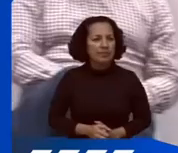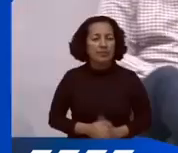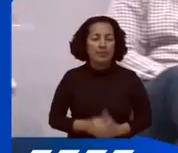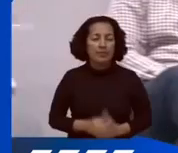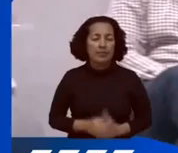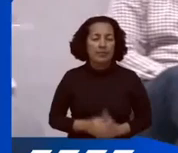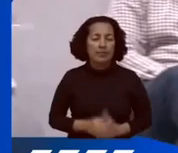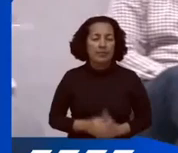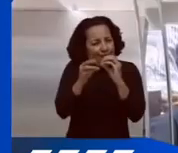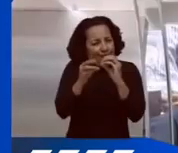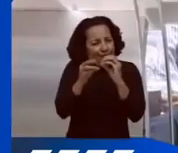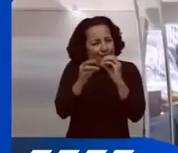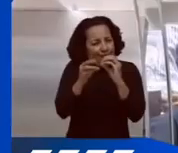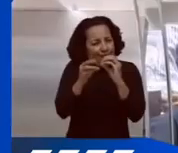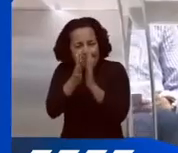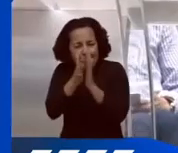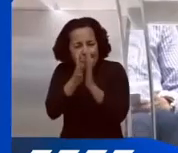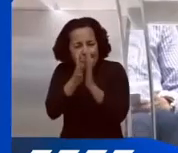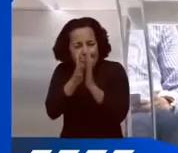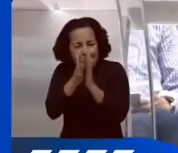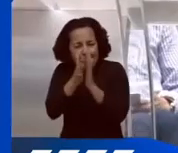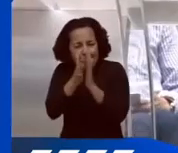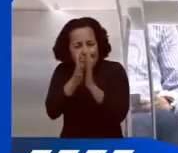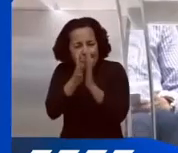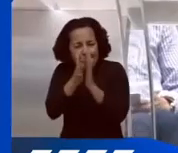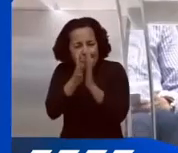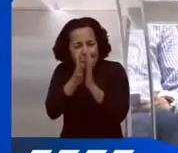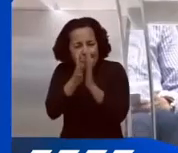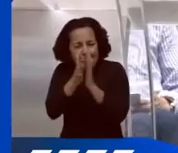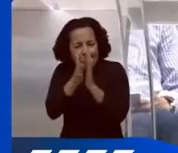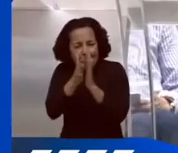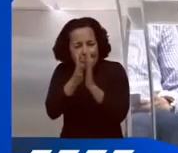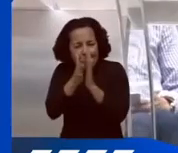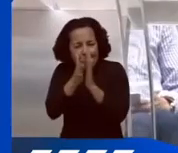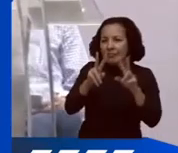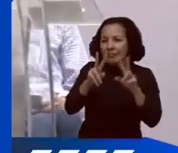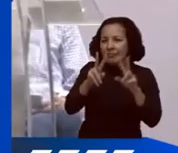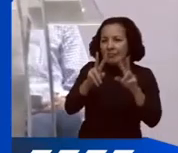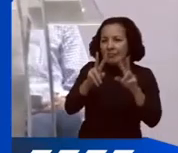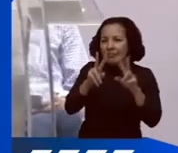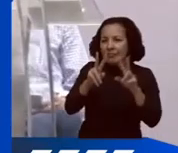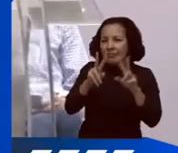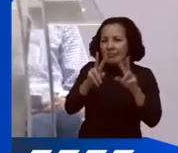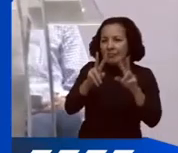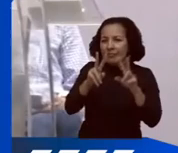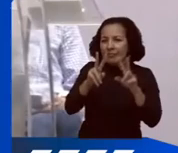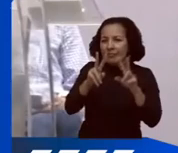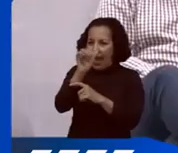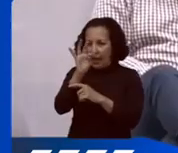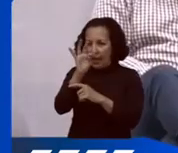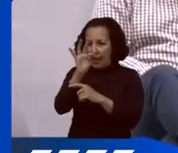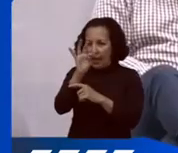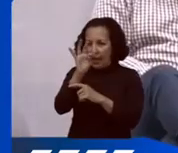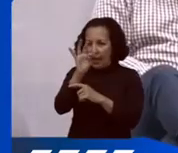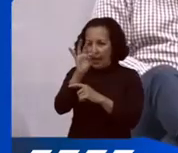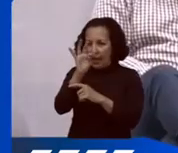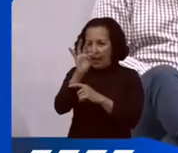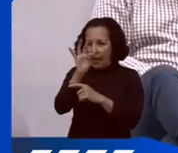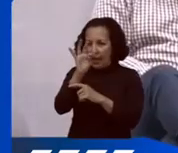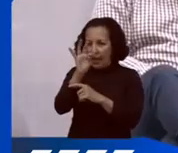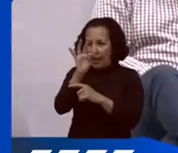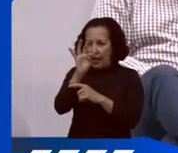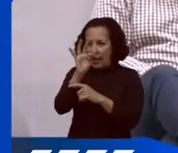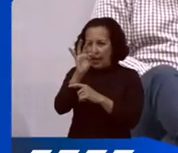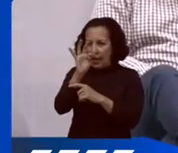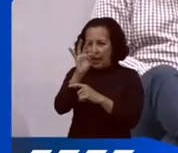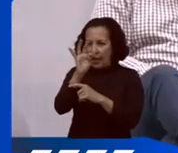Quiero también hacer una reflexión sobre lo que con Arturo, con Hernando, con Nicolás, con el profesor